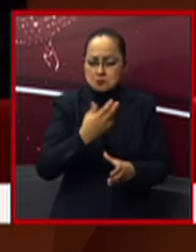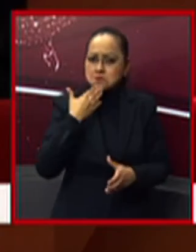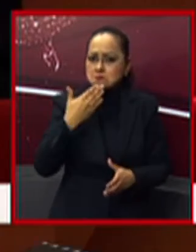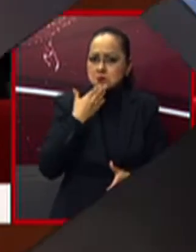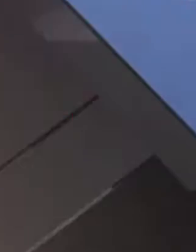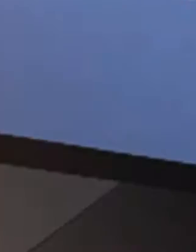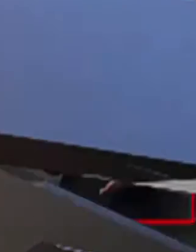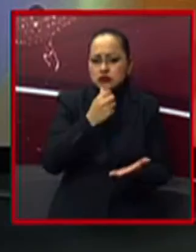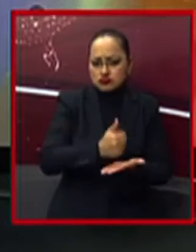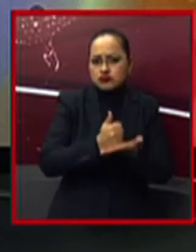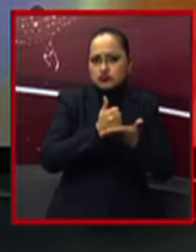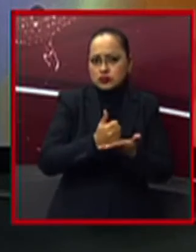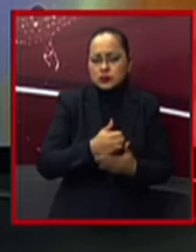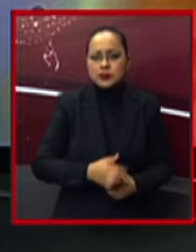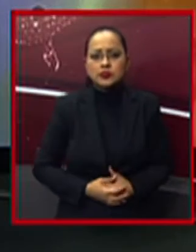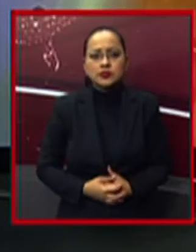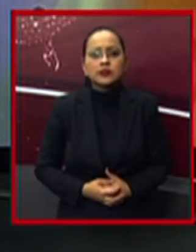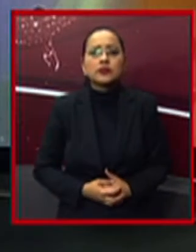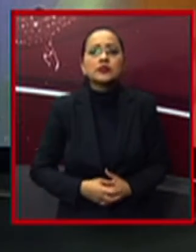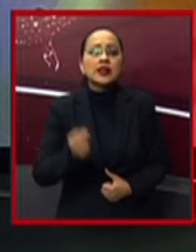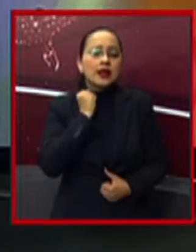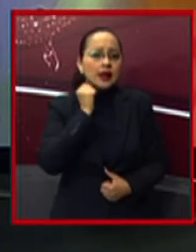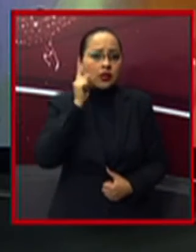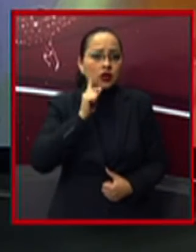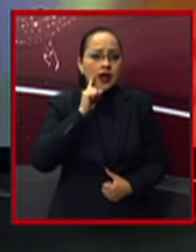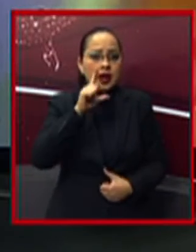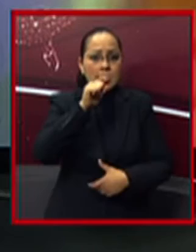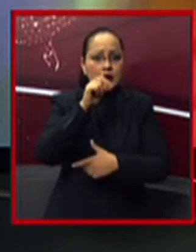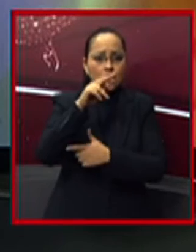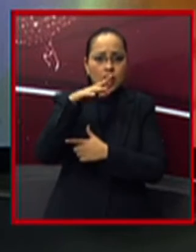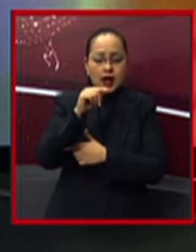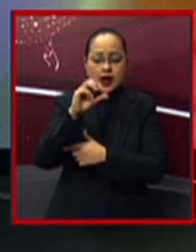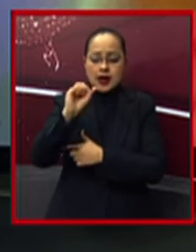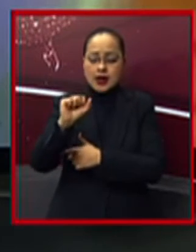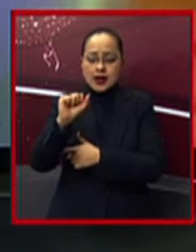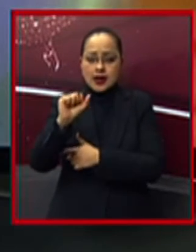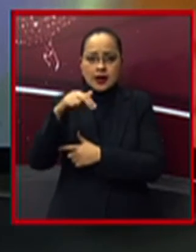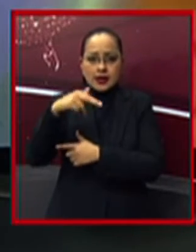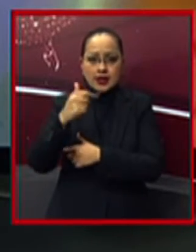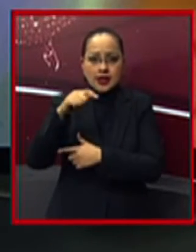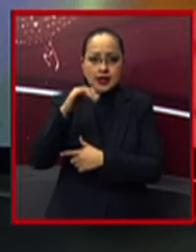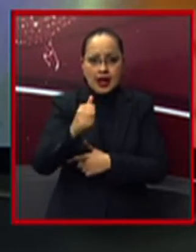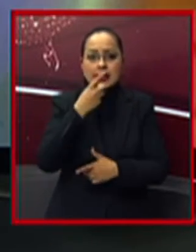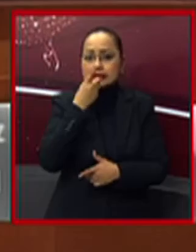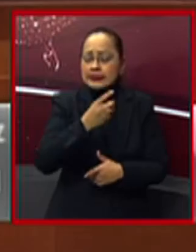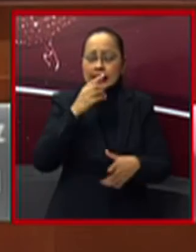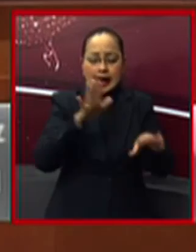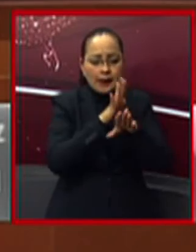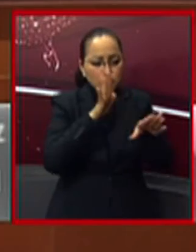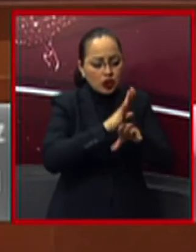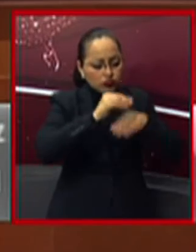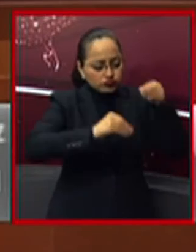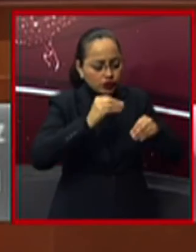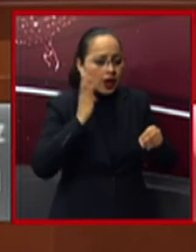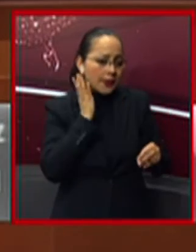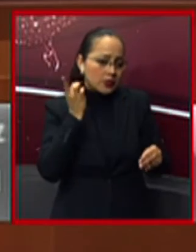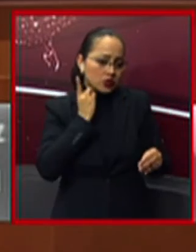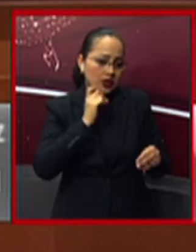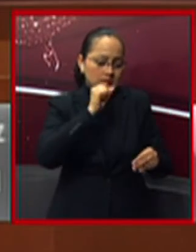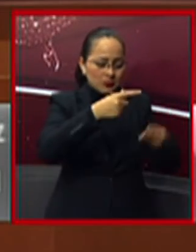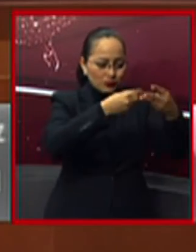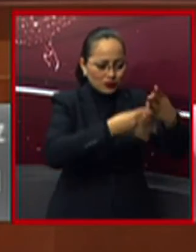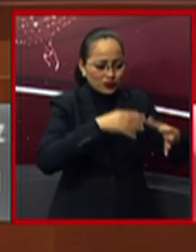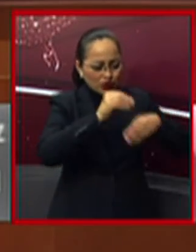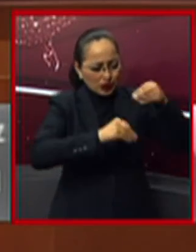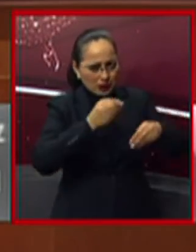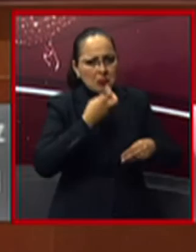ayuda. La senadora del PAN, Laura Angélica Rojas, dijo que las modificaciones realizadas desde la Cámara de Diputados son